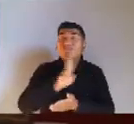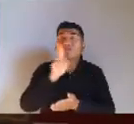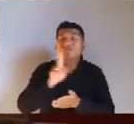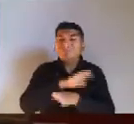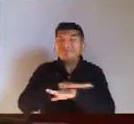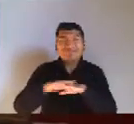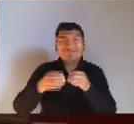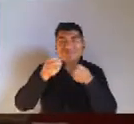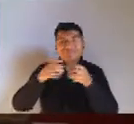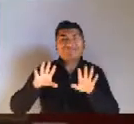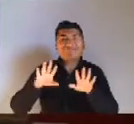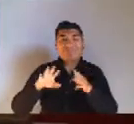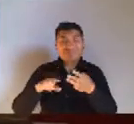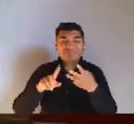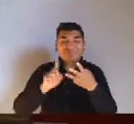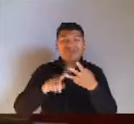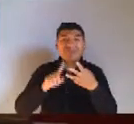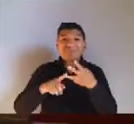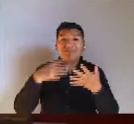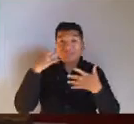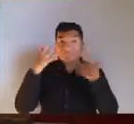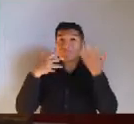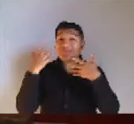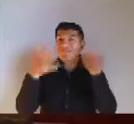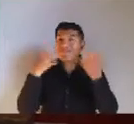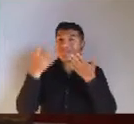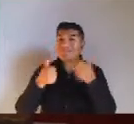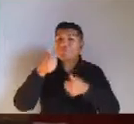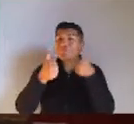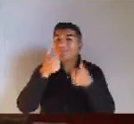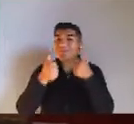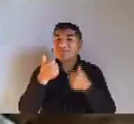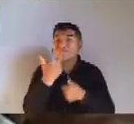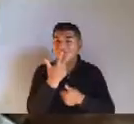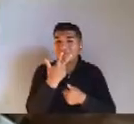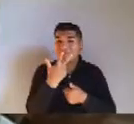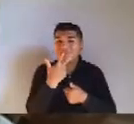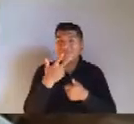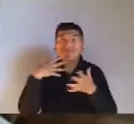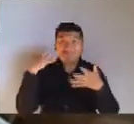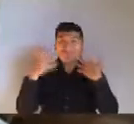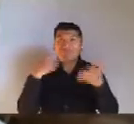falla, la alegría. ¿Cuál es el tercer criterio?